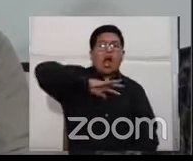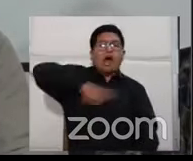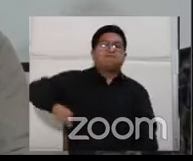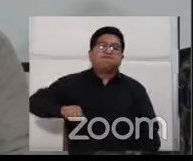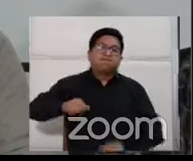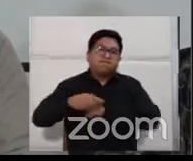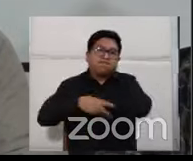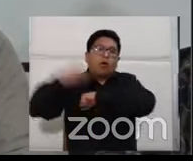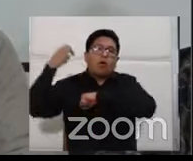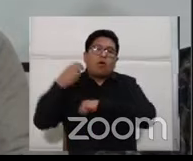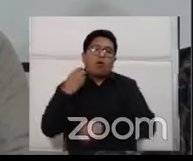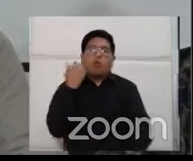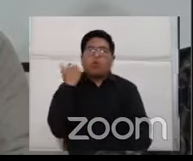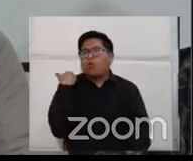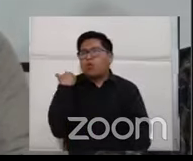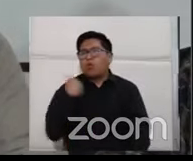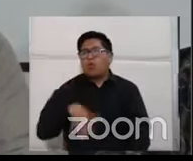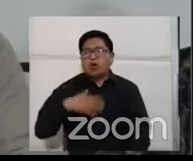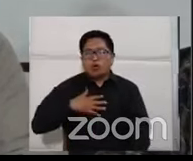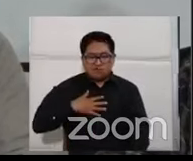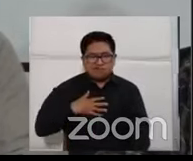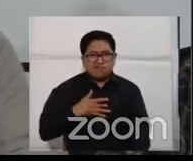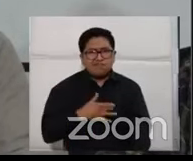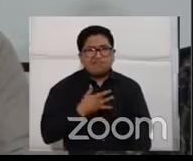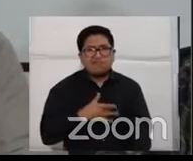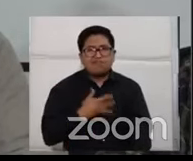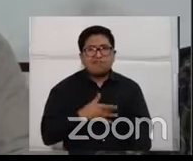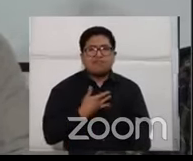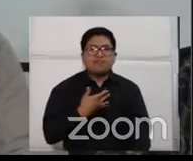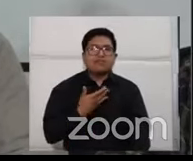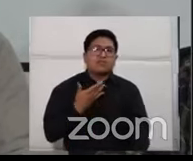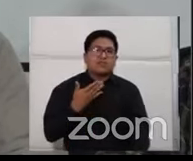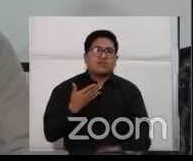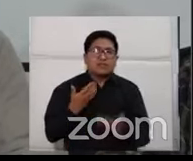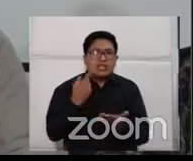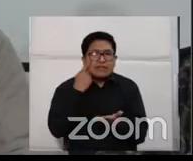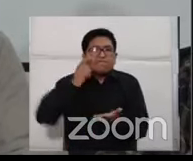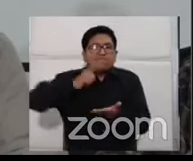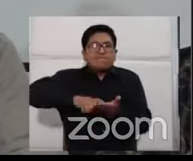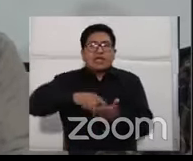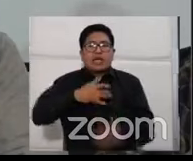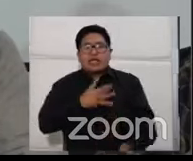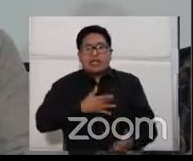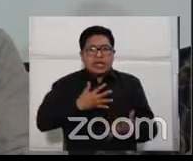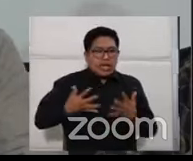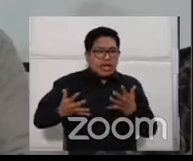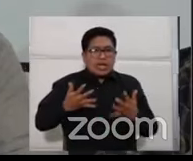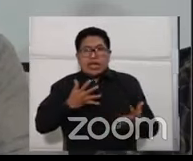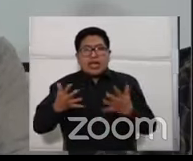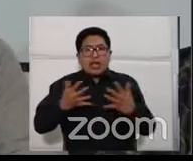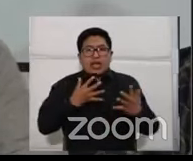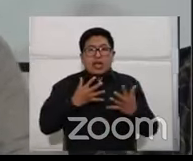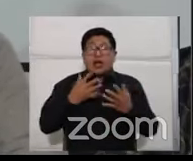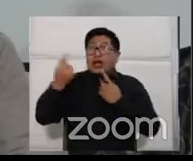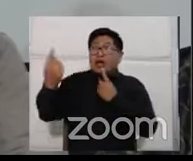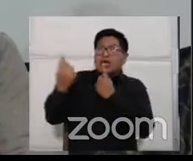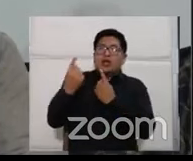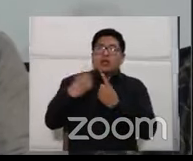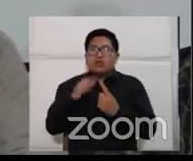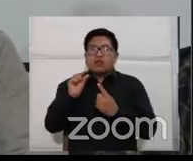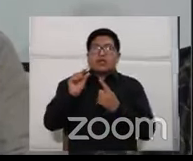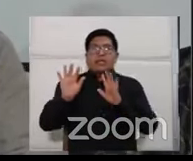ahí que con la conectividad nunca antes lo habían jugado y con esa inseguridad me quedé y ahora cualquier persona que se me acercan acá y yo